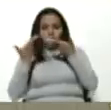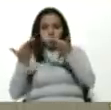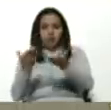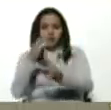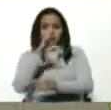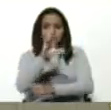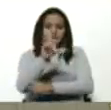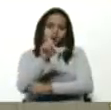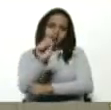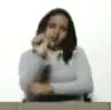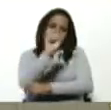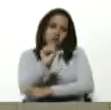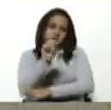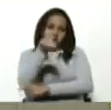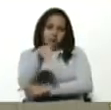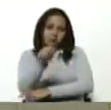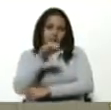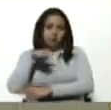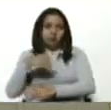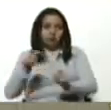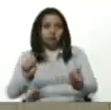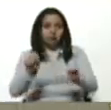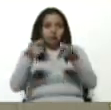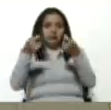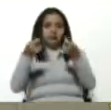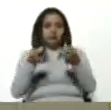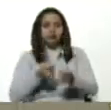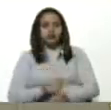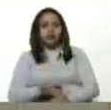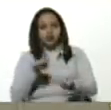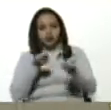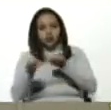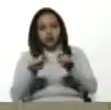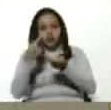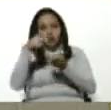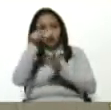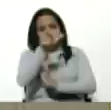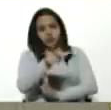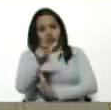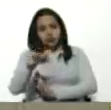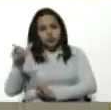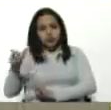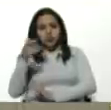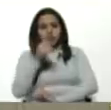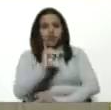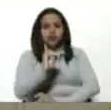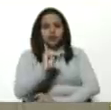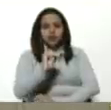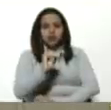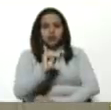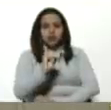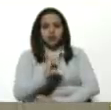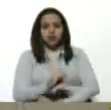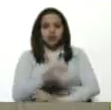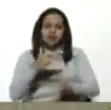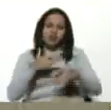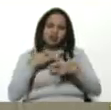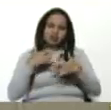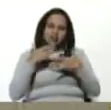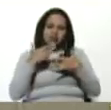plasma para curar y para tratar a otros pacientes que están en una